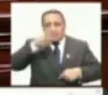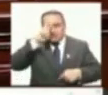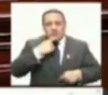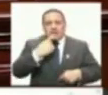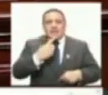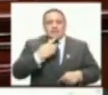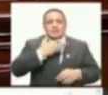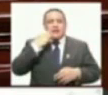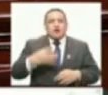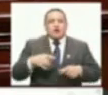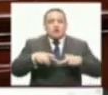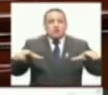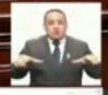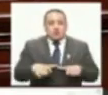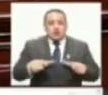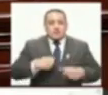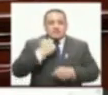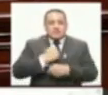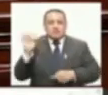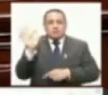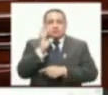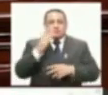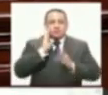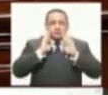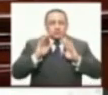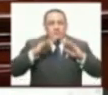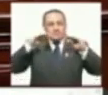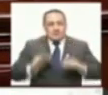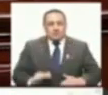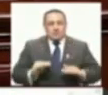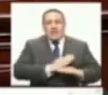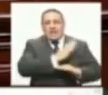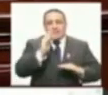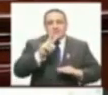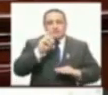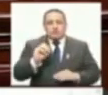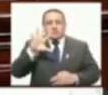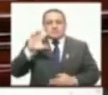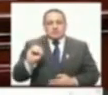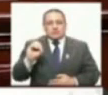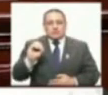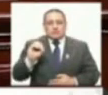convierta en un país carbono neutral al 2050. Y para ello,